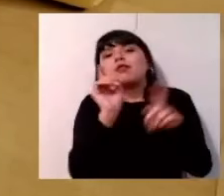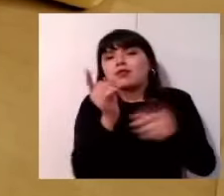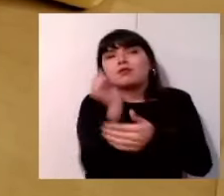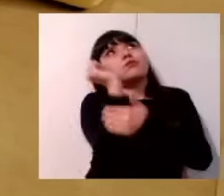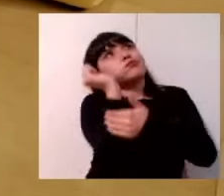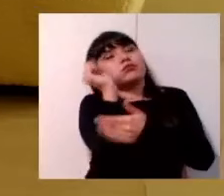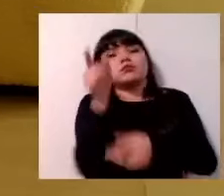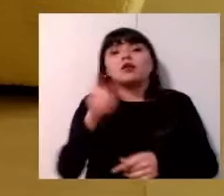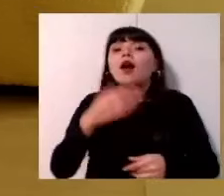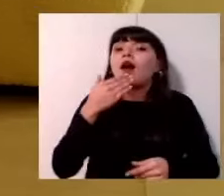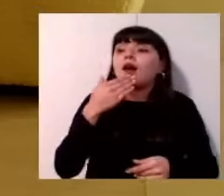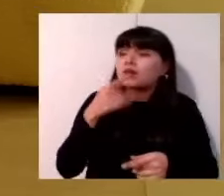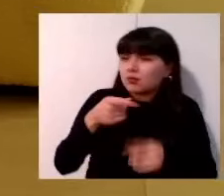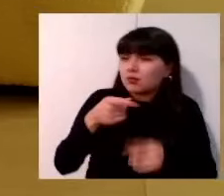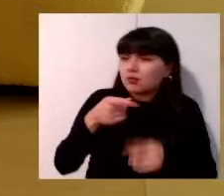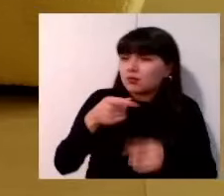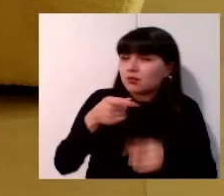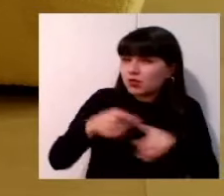sea, si uno quiere